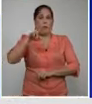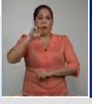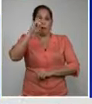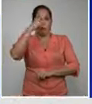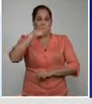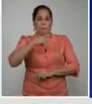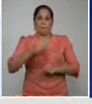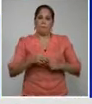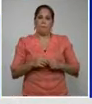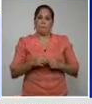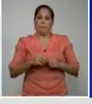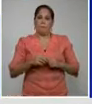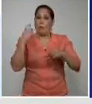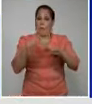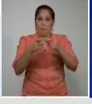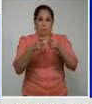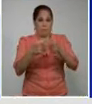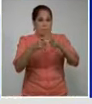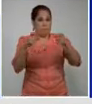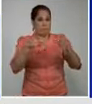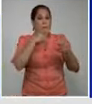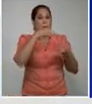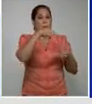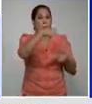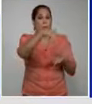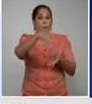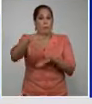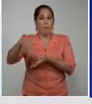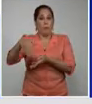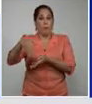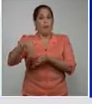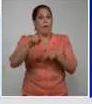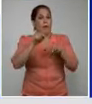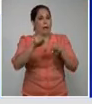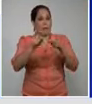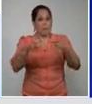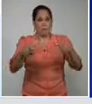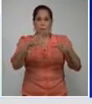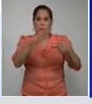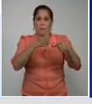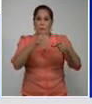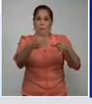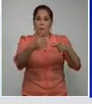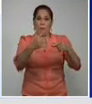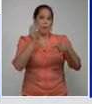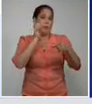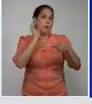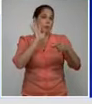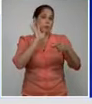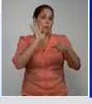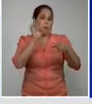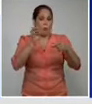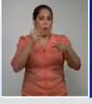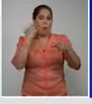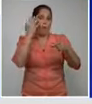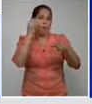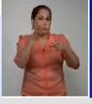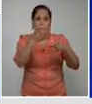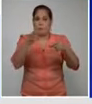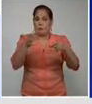Y los de mayor número de fallecidos, pues ahí lo tienen también. Brasil nuevamente a la